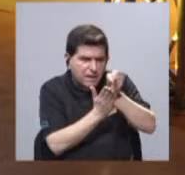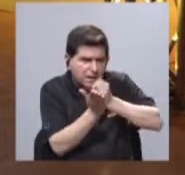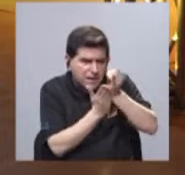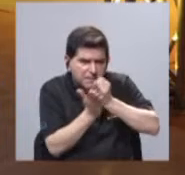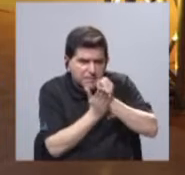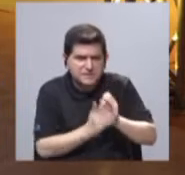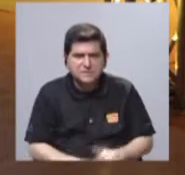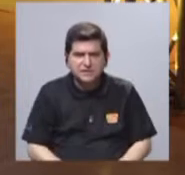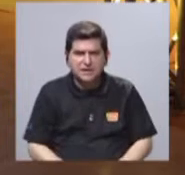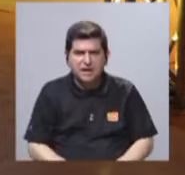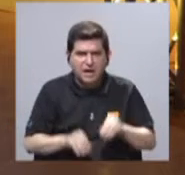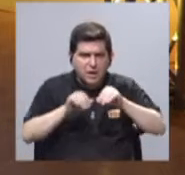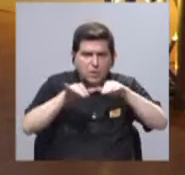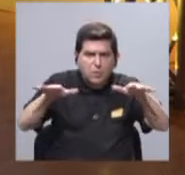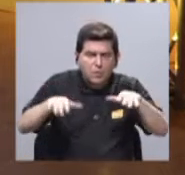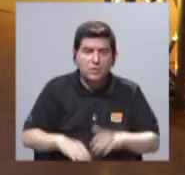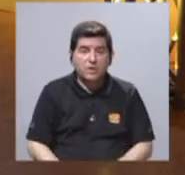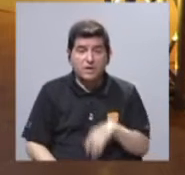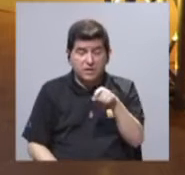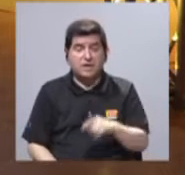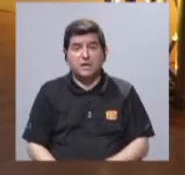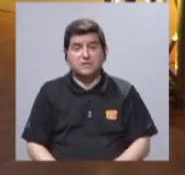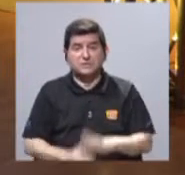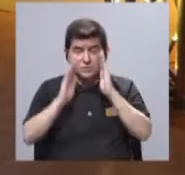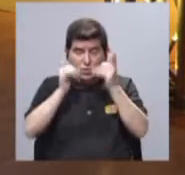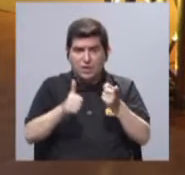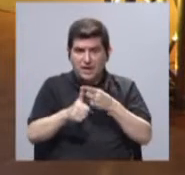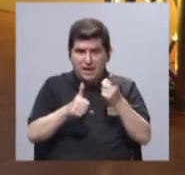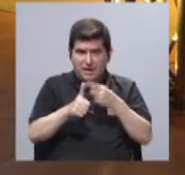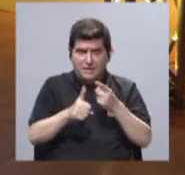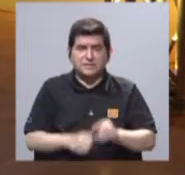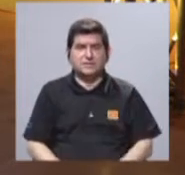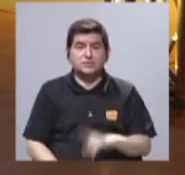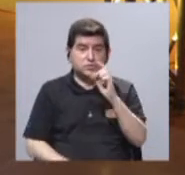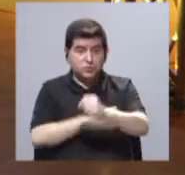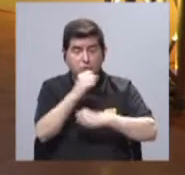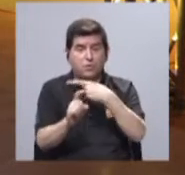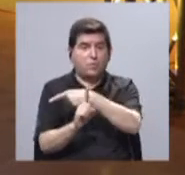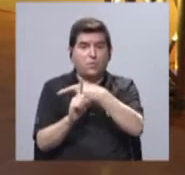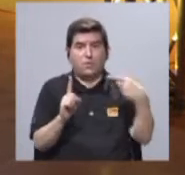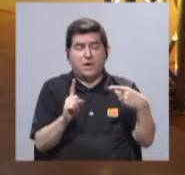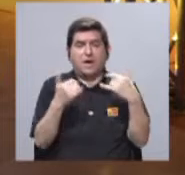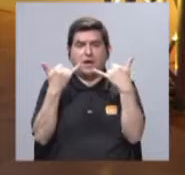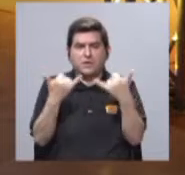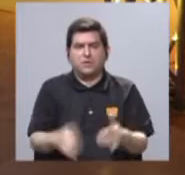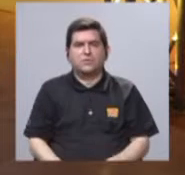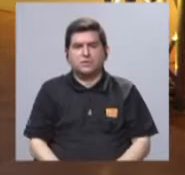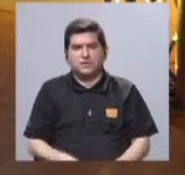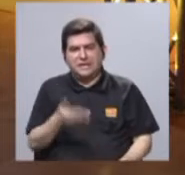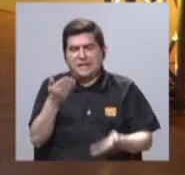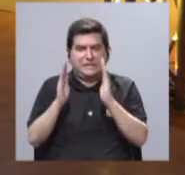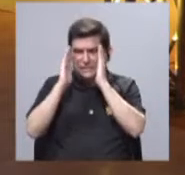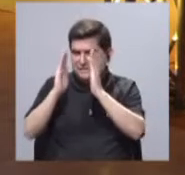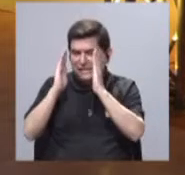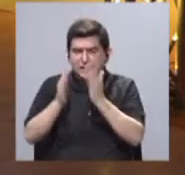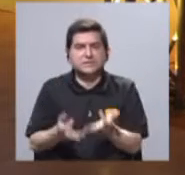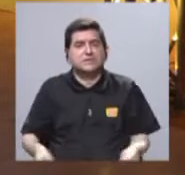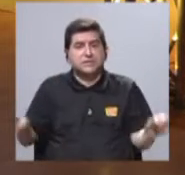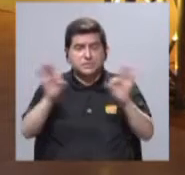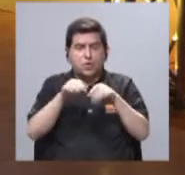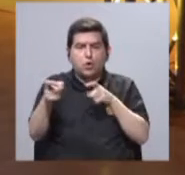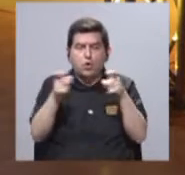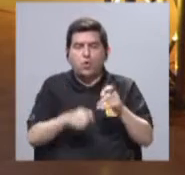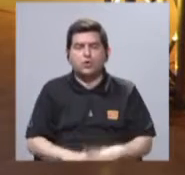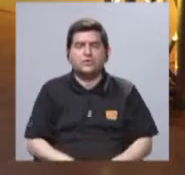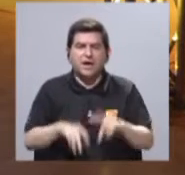la vuelta de la atención primaria lo que llevamos un año y medio bastante abandonada y que es muy importante que